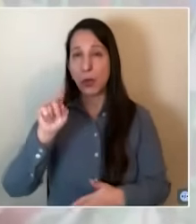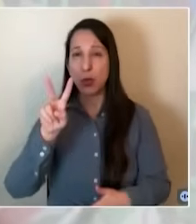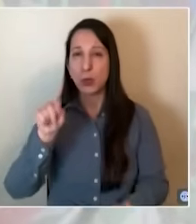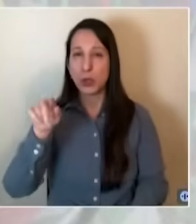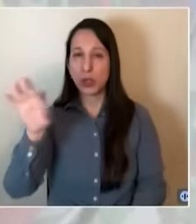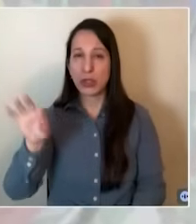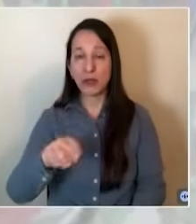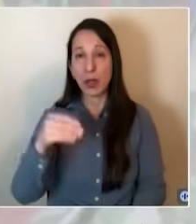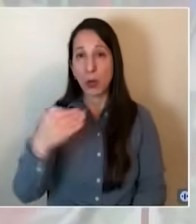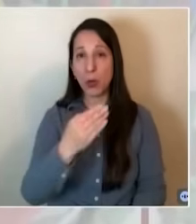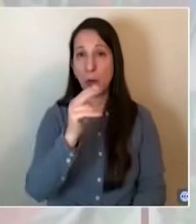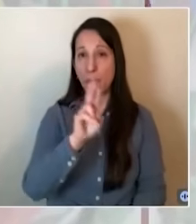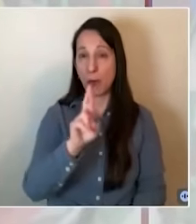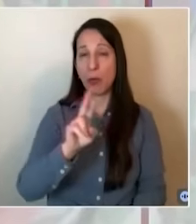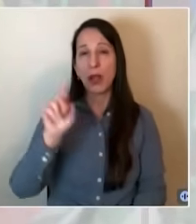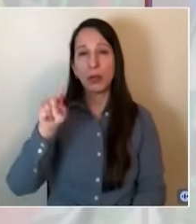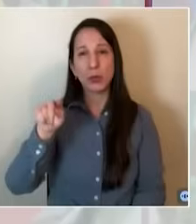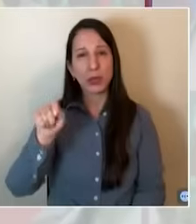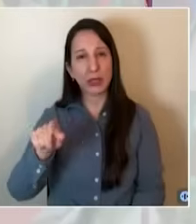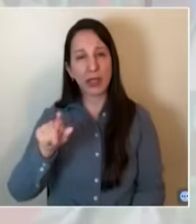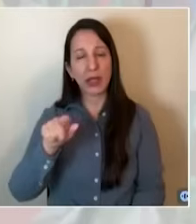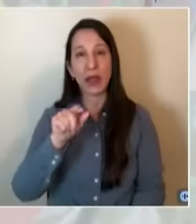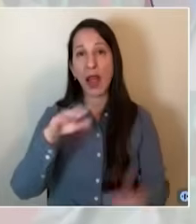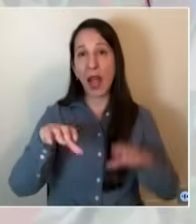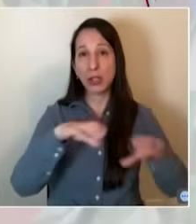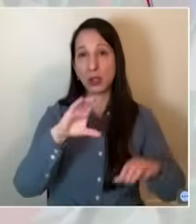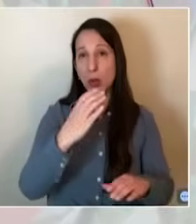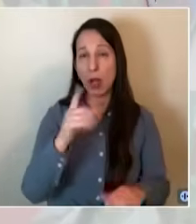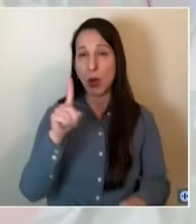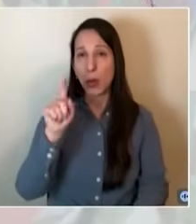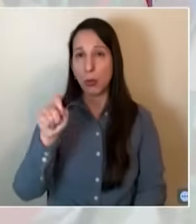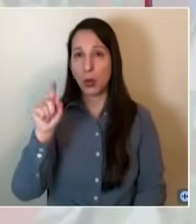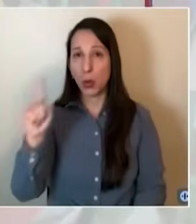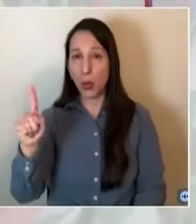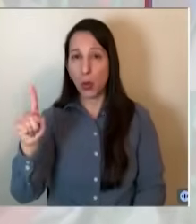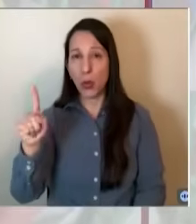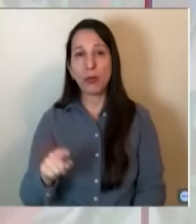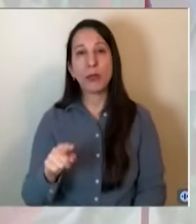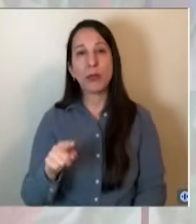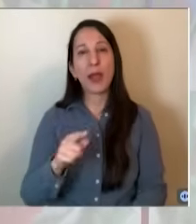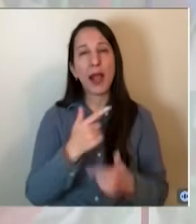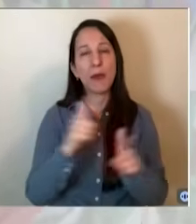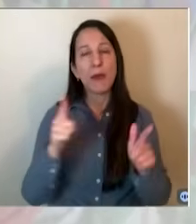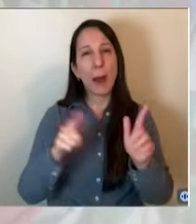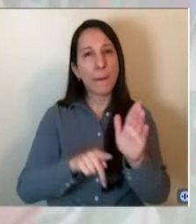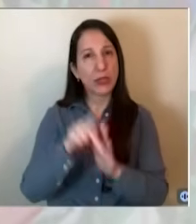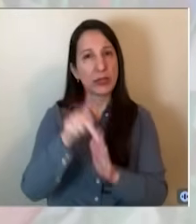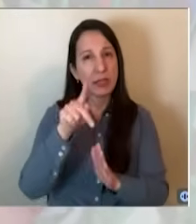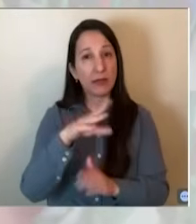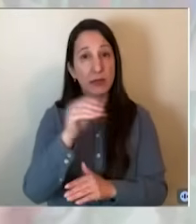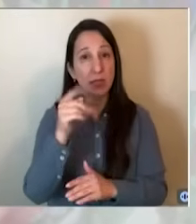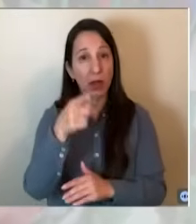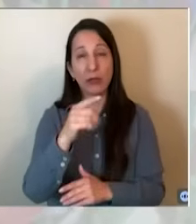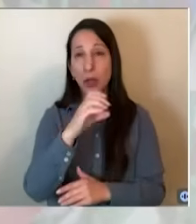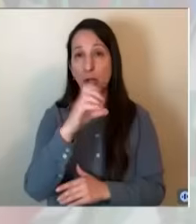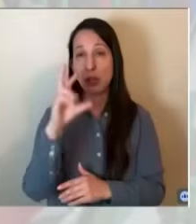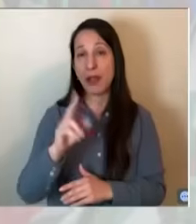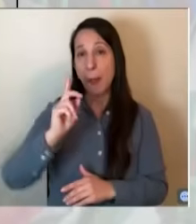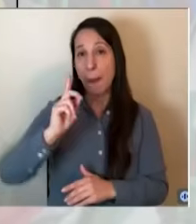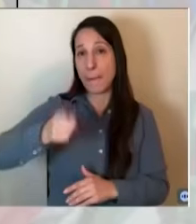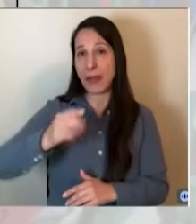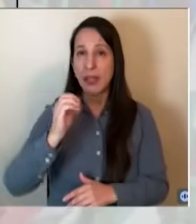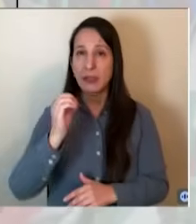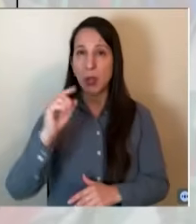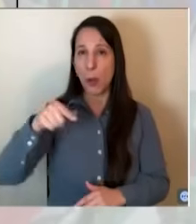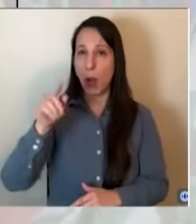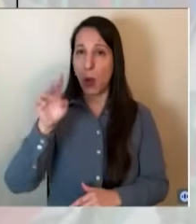República 1.7, Acción Ciudadana 1.1, Liberal Progresista, y aquí Costa Rica manda 0.4,